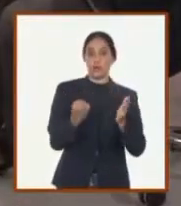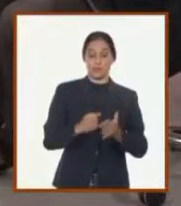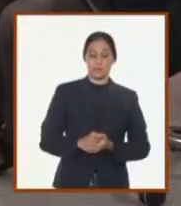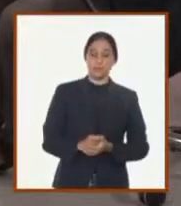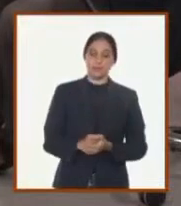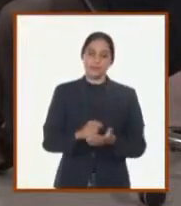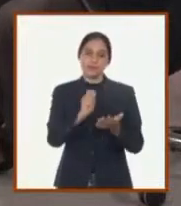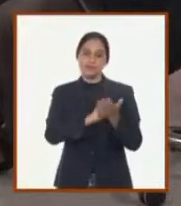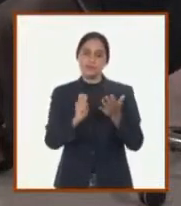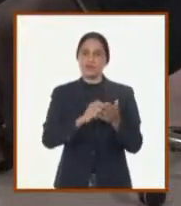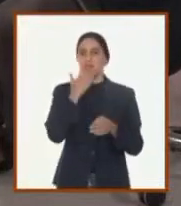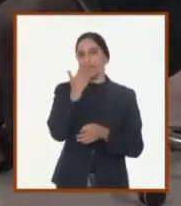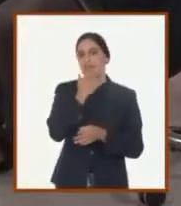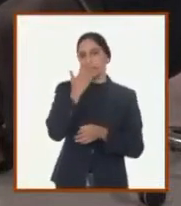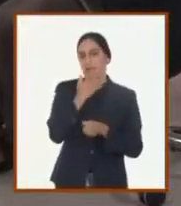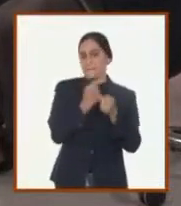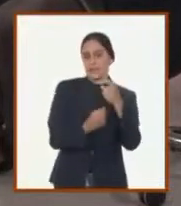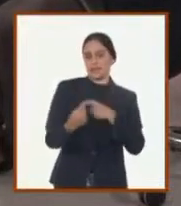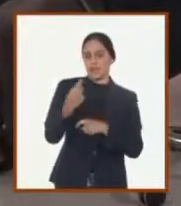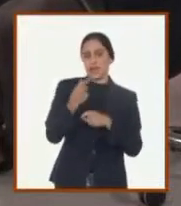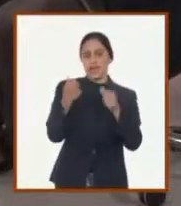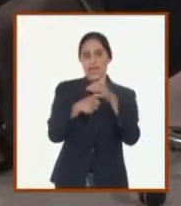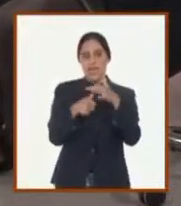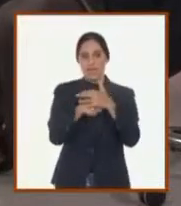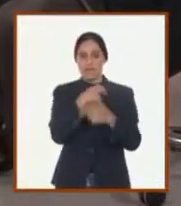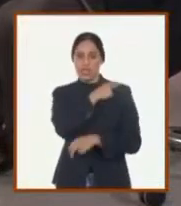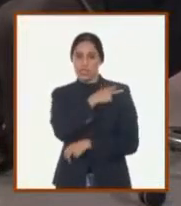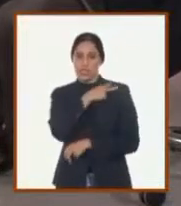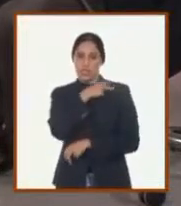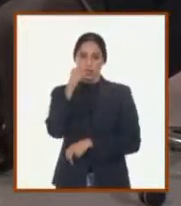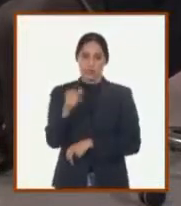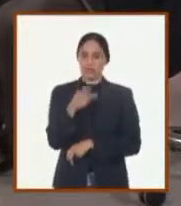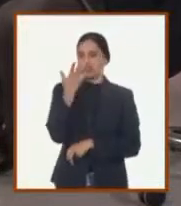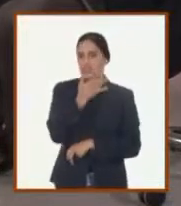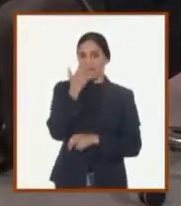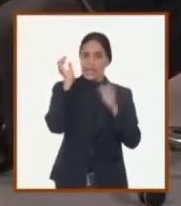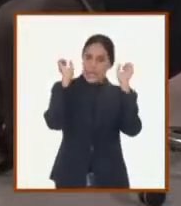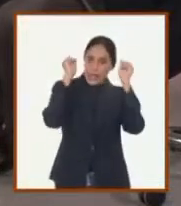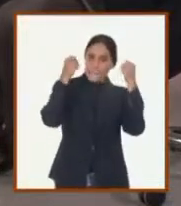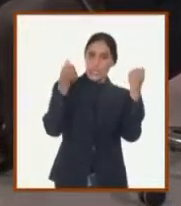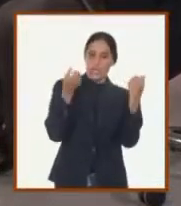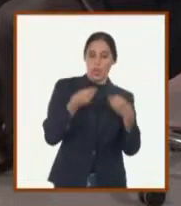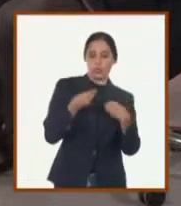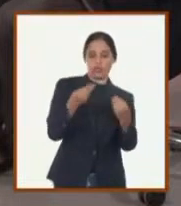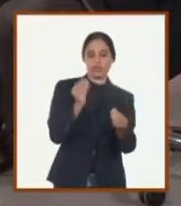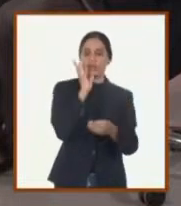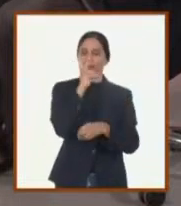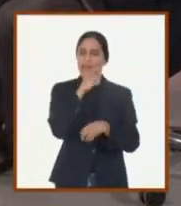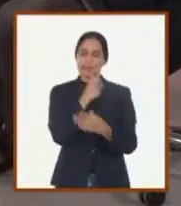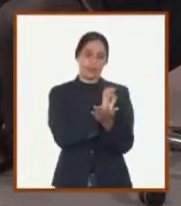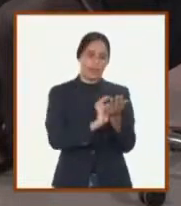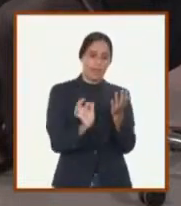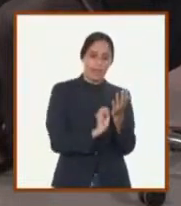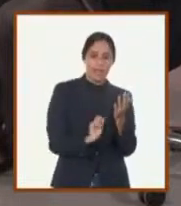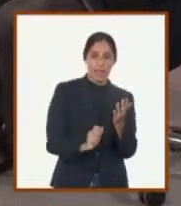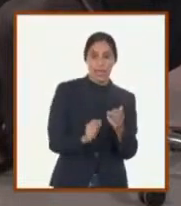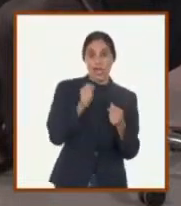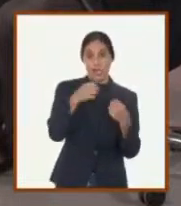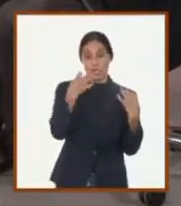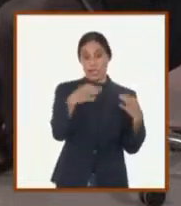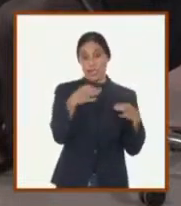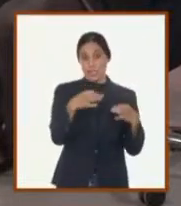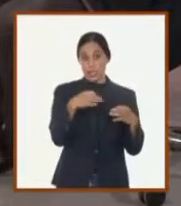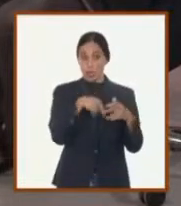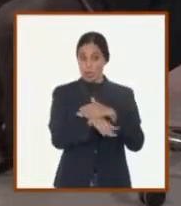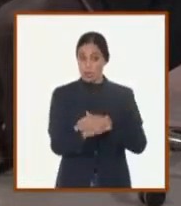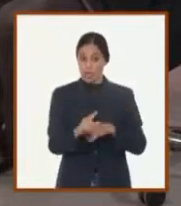le escribe a los principales dirigentes hay una carta de ella Camilo muy linda que se conserva también en la oficina en